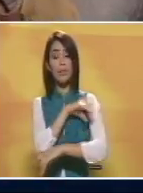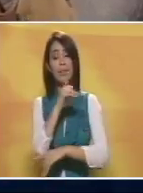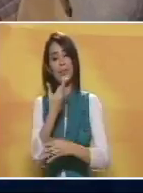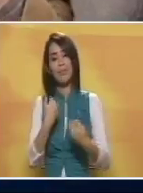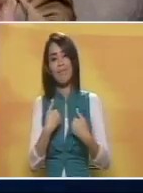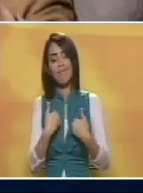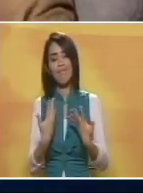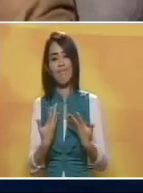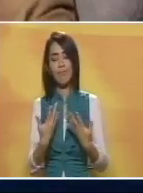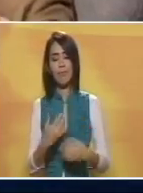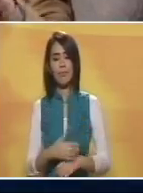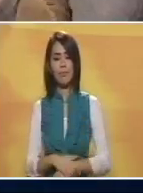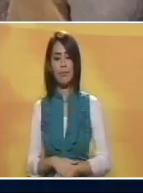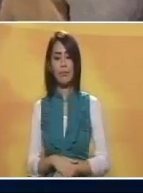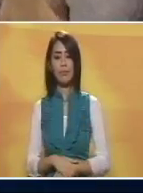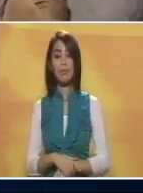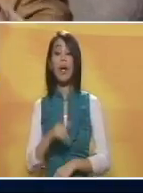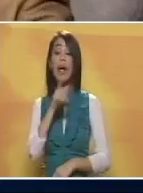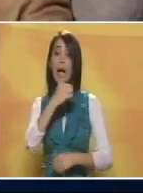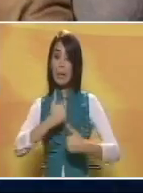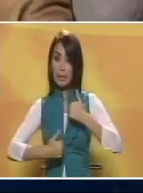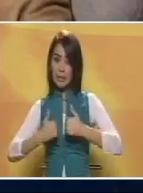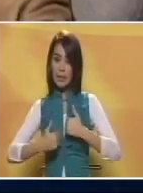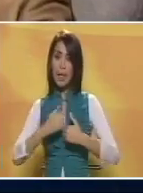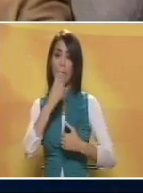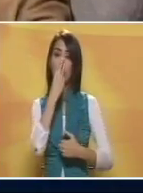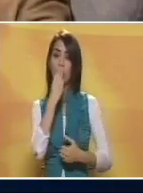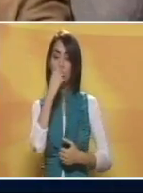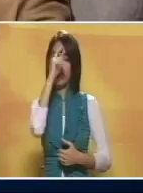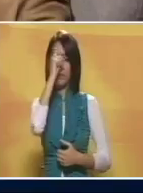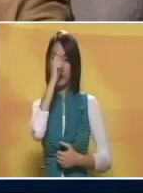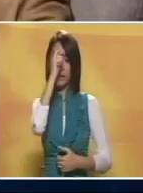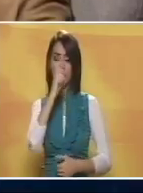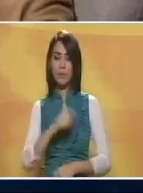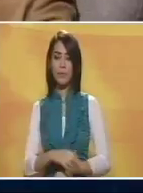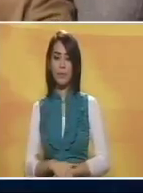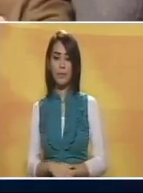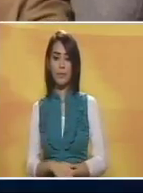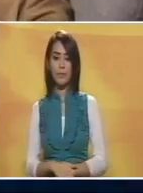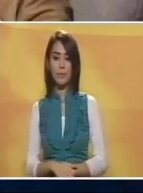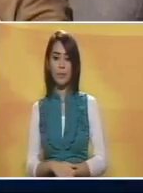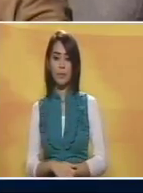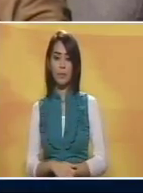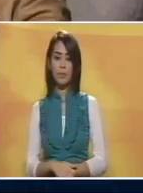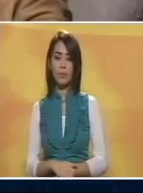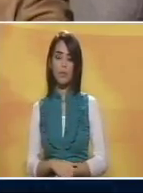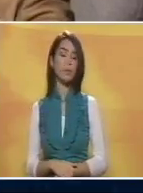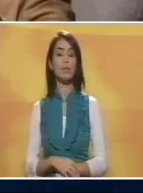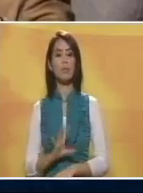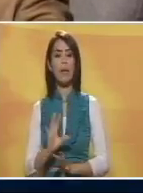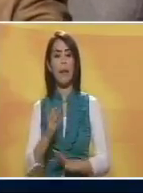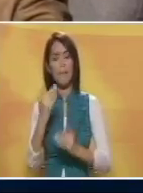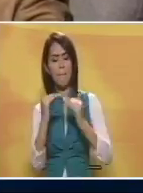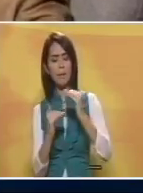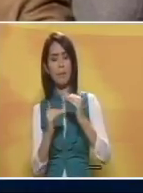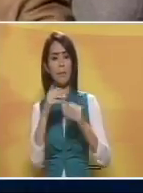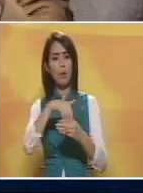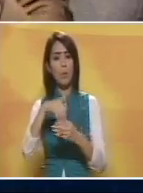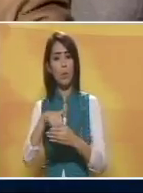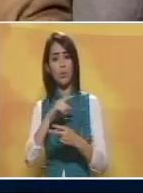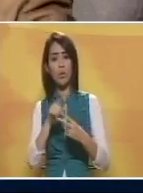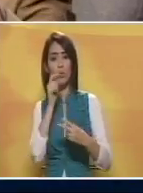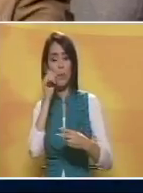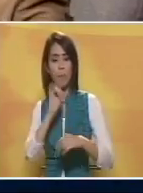afecta fundamentalmente al candidato Henry Falcón. En menor grado, porque tiene mucho menos votos, pues a Bertucci,